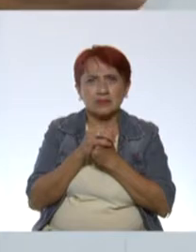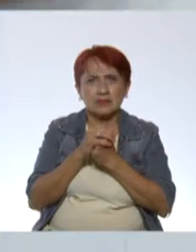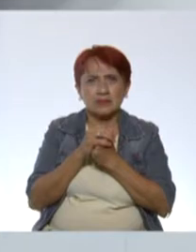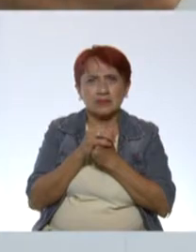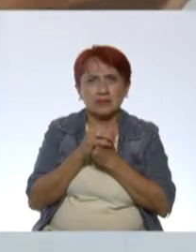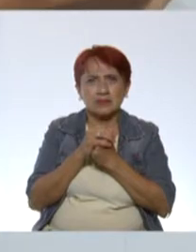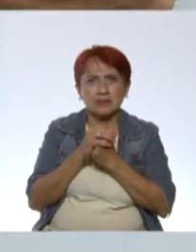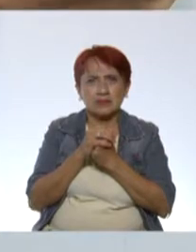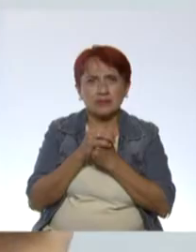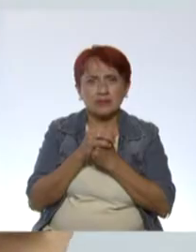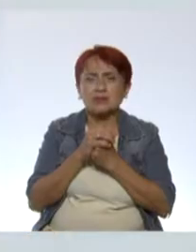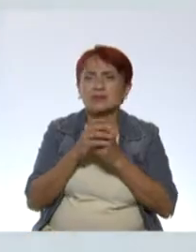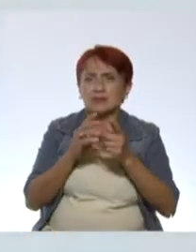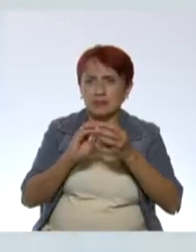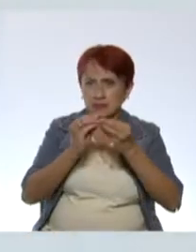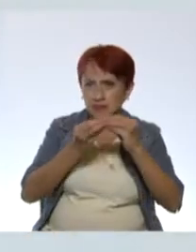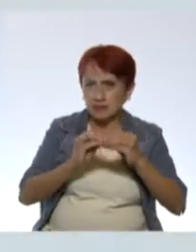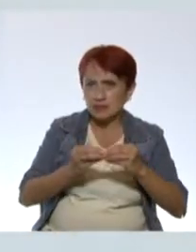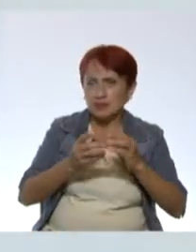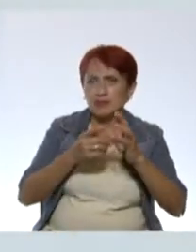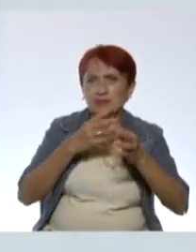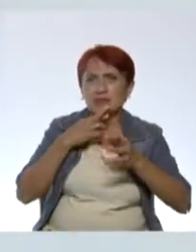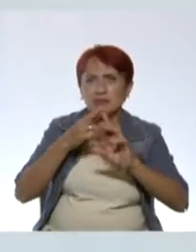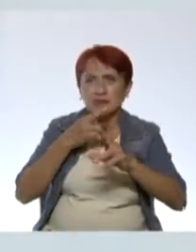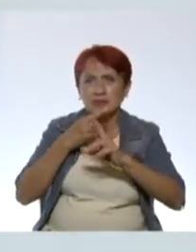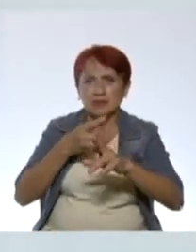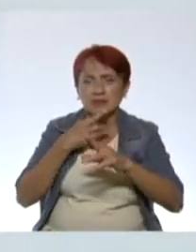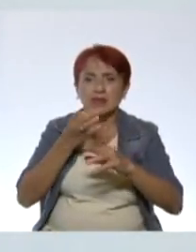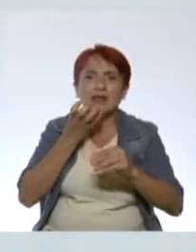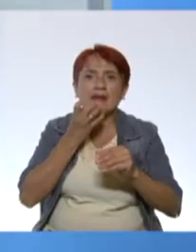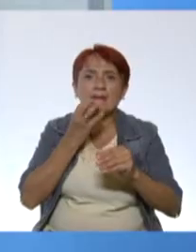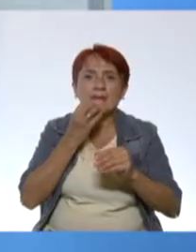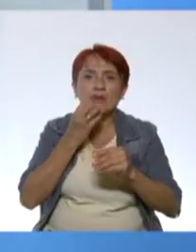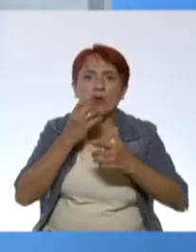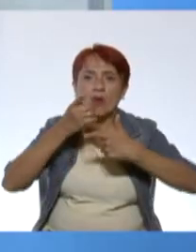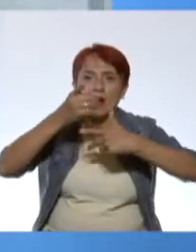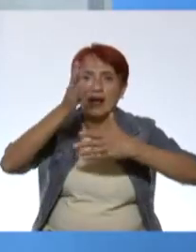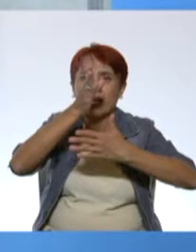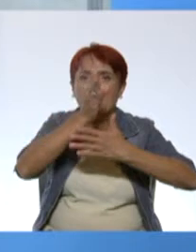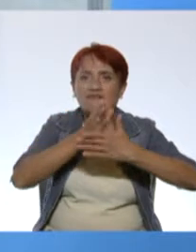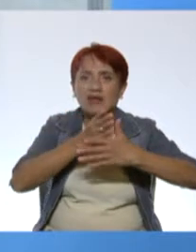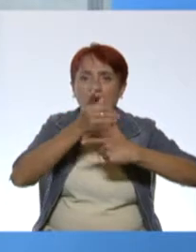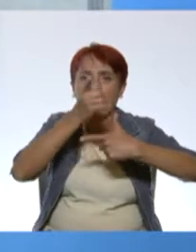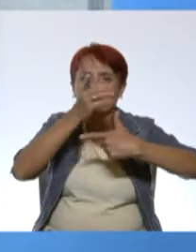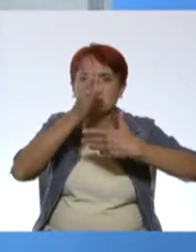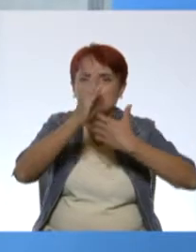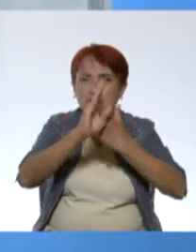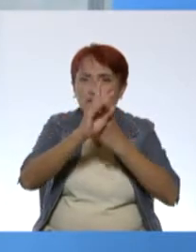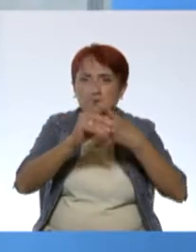120 grados. Así se estaría comportando. Quiere decir que si yo grafico